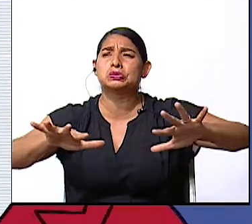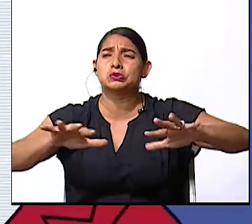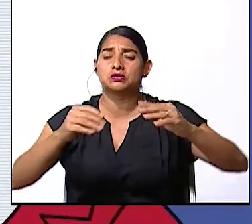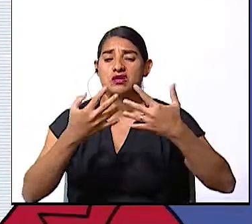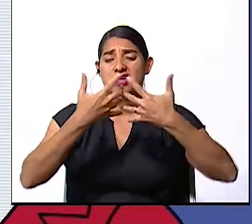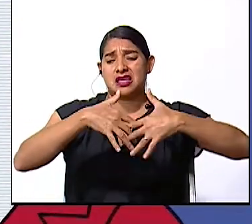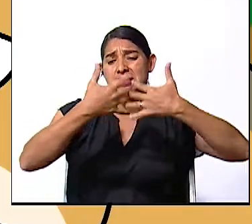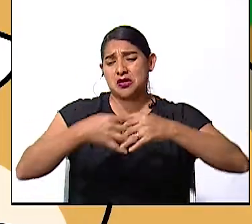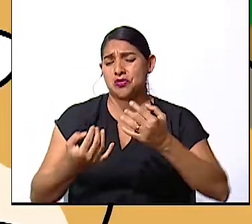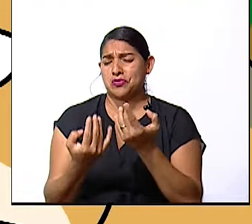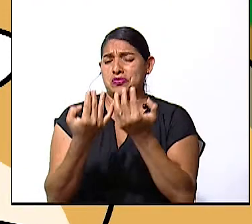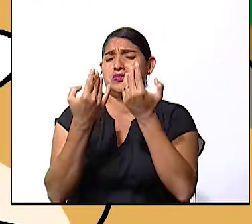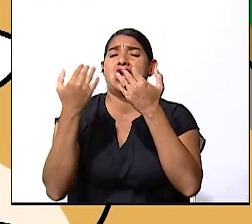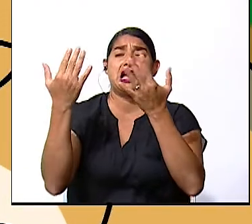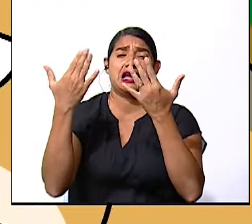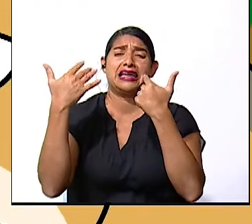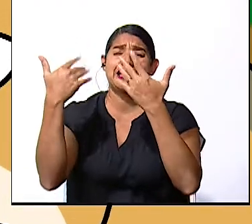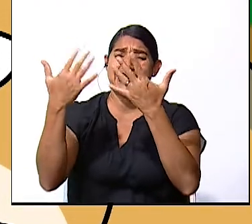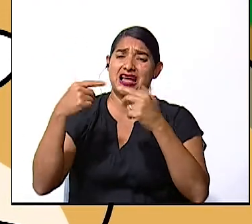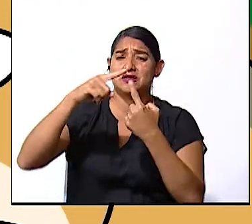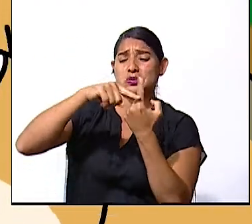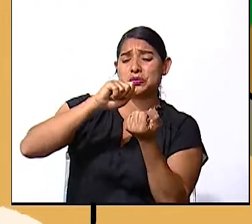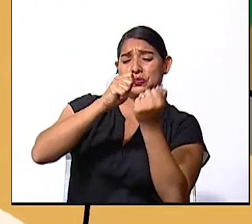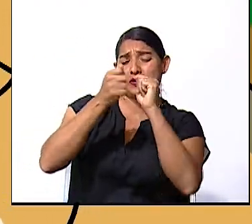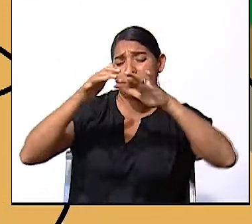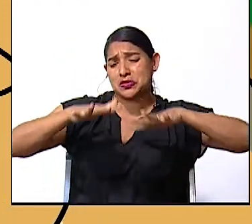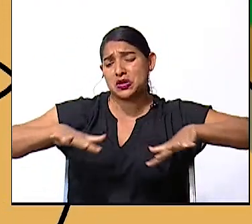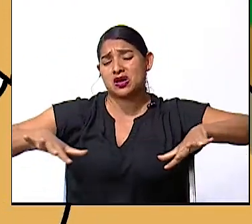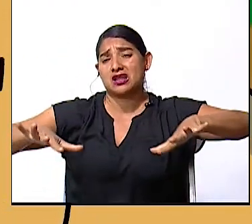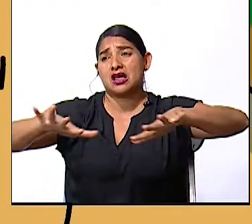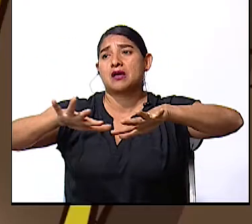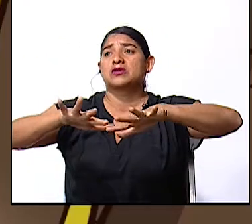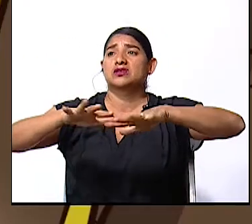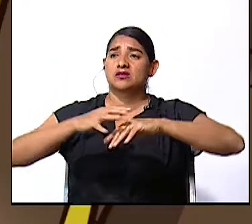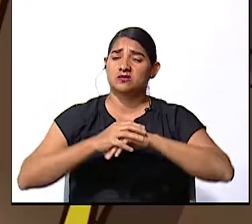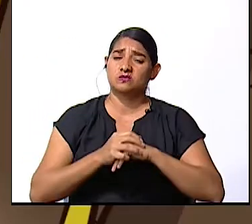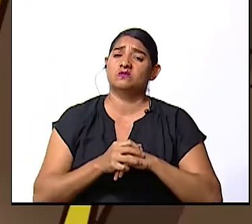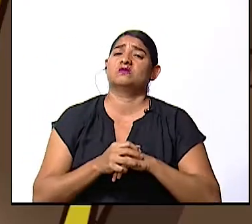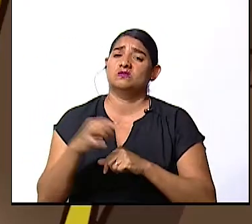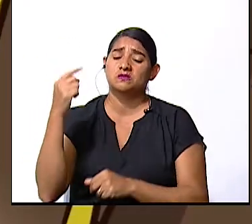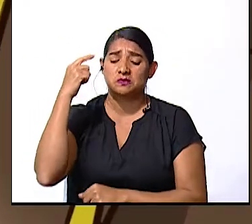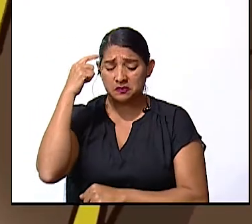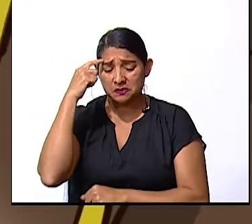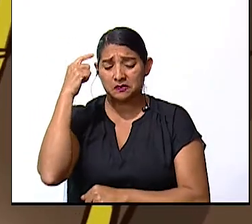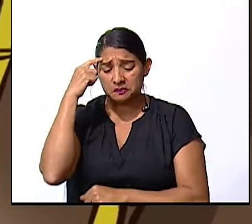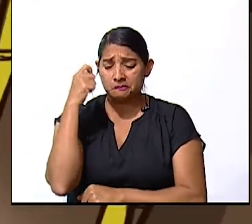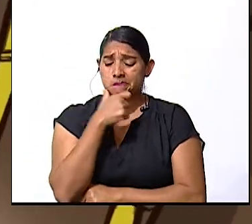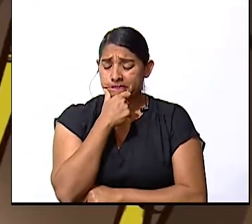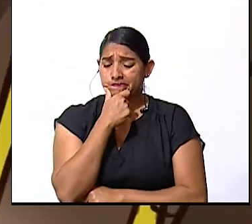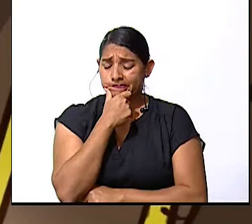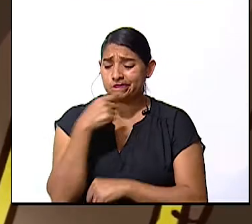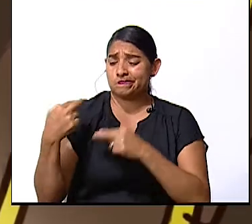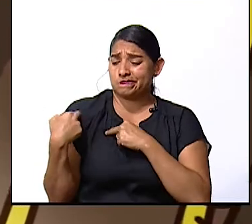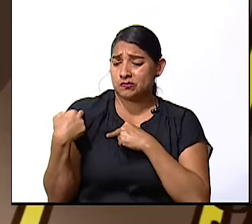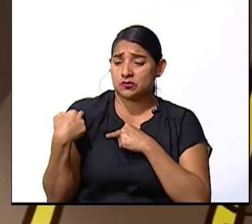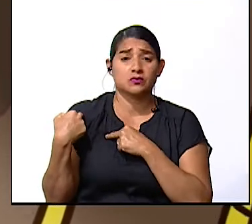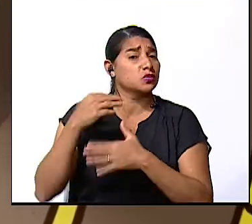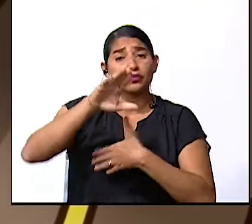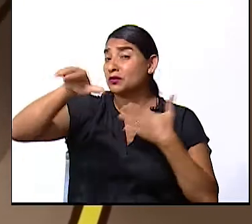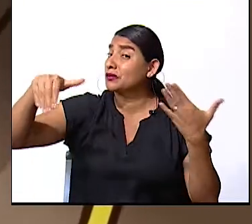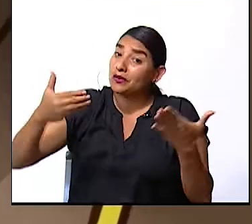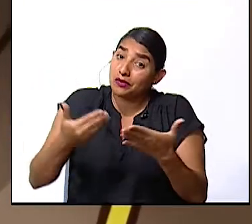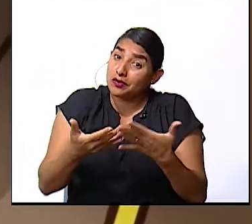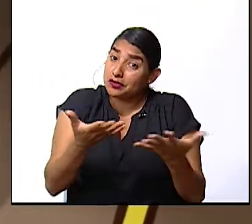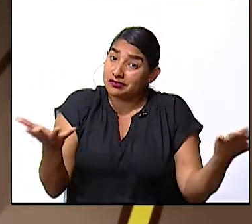de efecto invernadero. Lo que provoca el cambio climático. Pensándolo bien, la responsabilidad es de